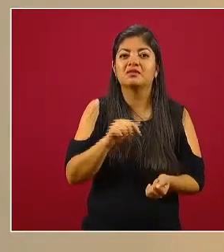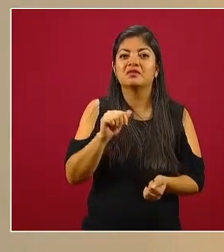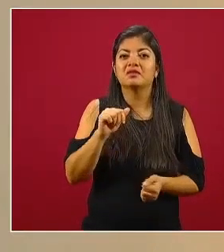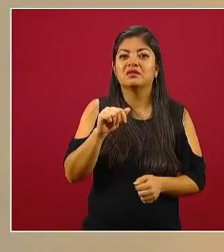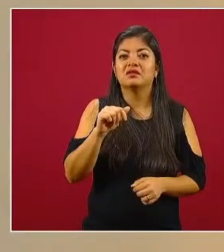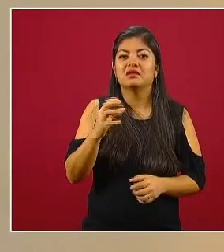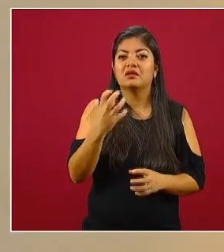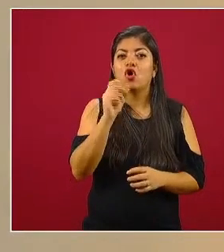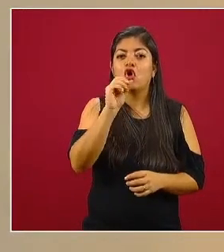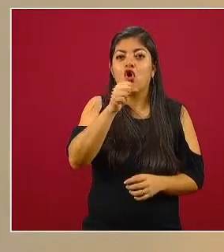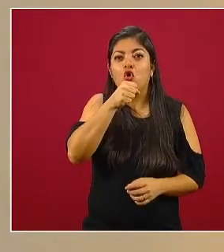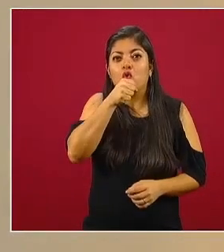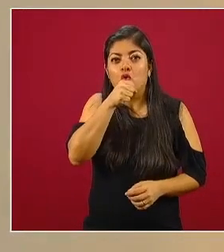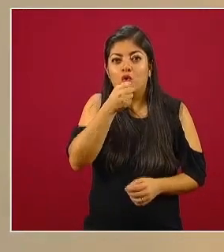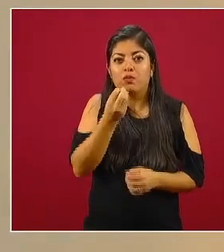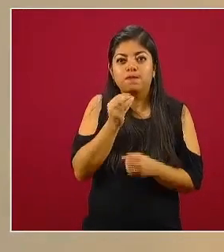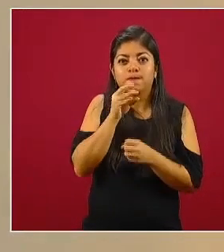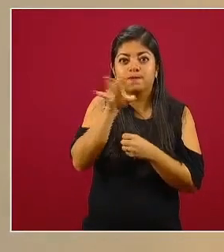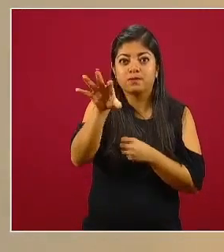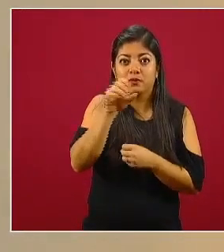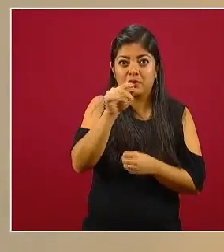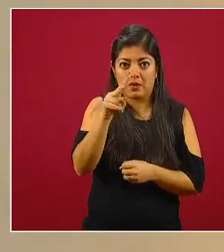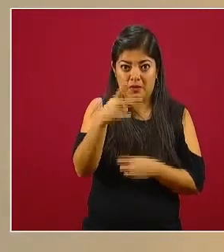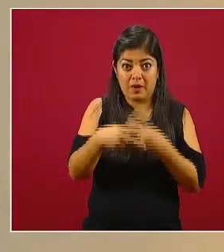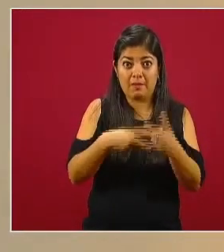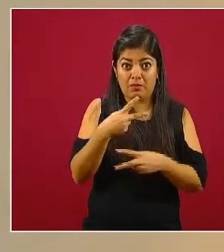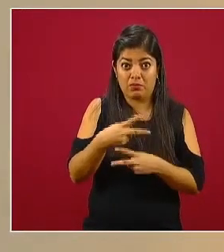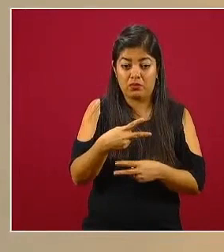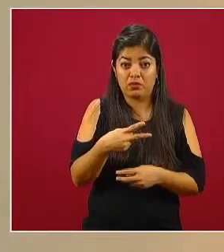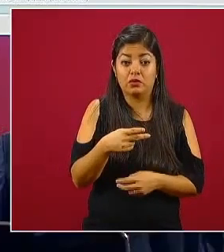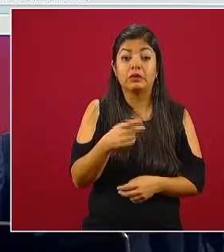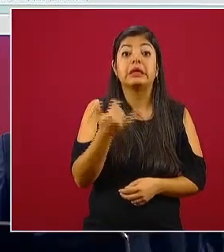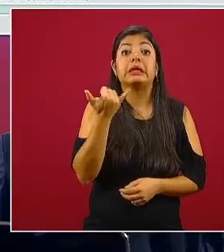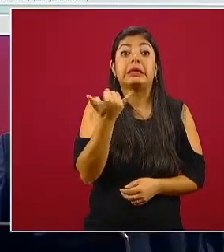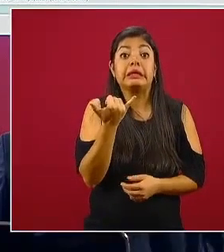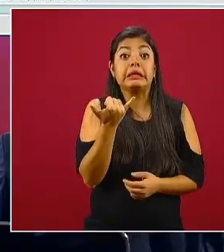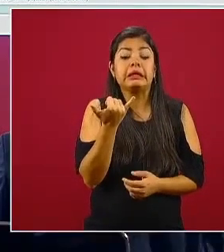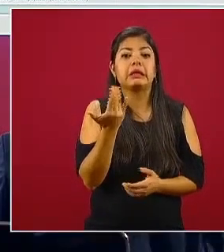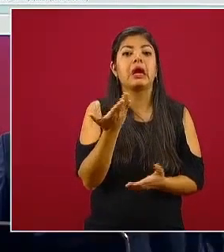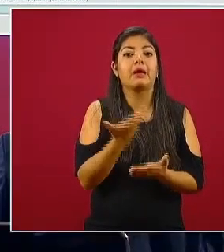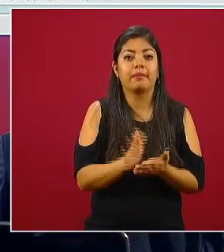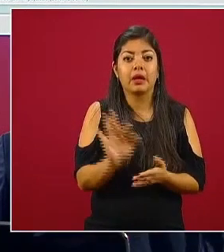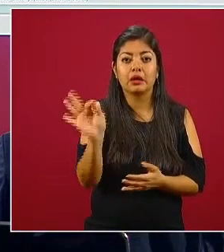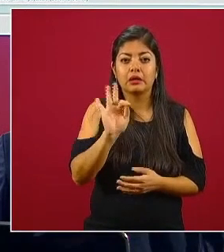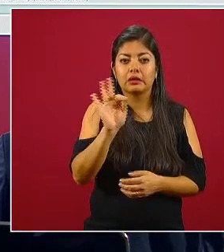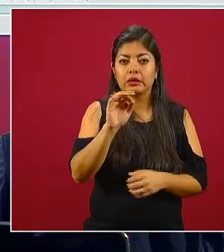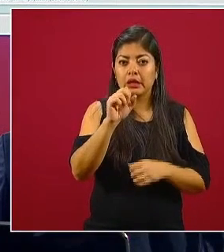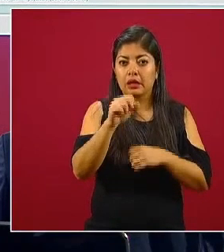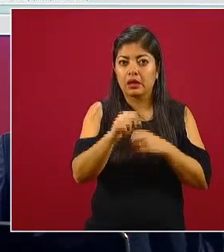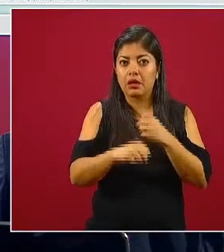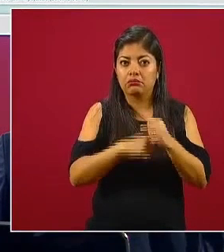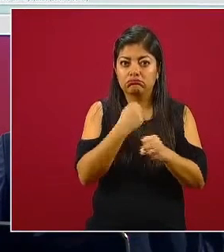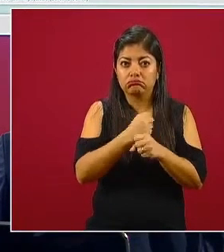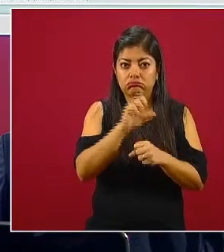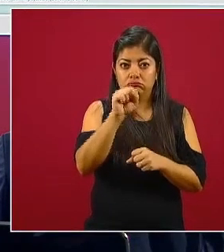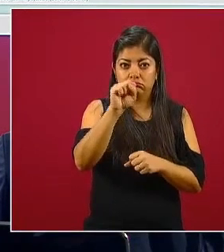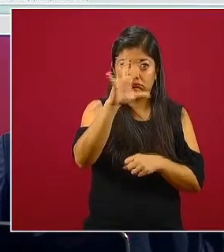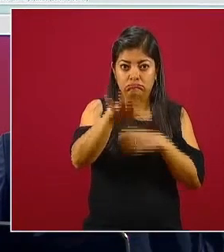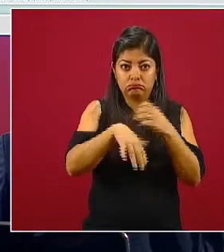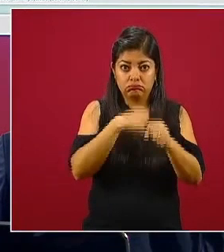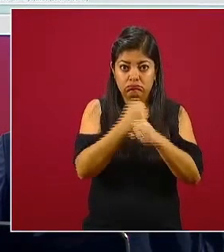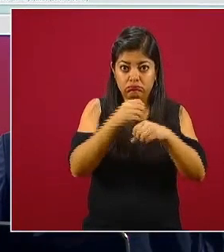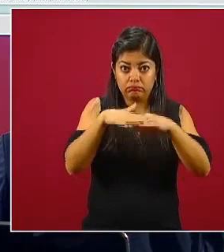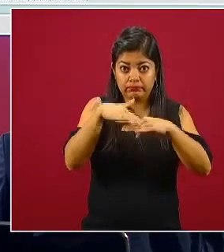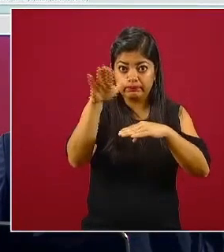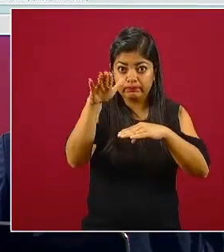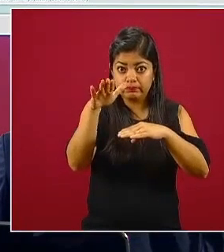utiliza vapeadores, y además pudiera ser una persona mayor de 65 años, en cualquiera de